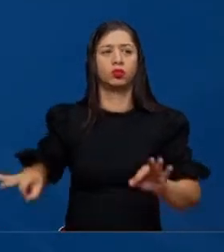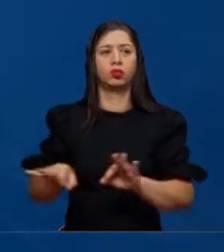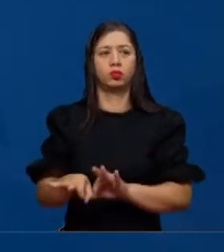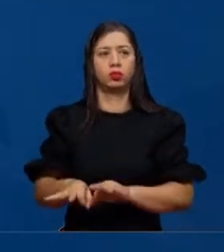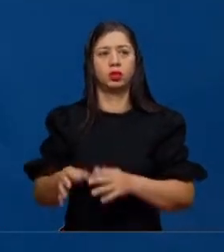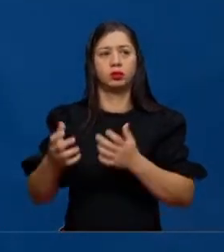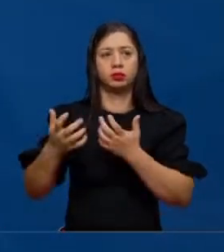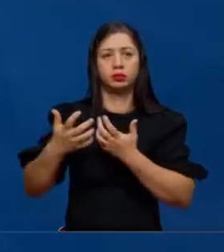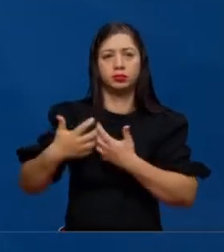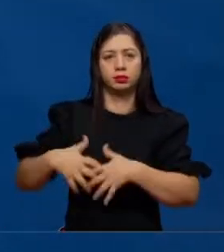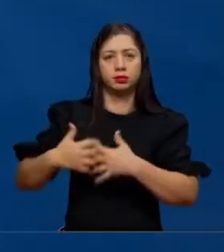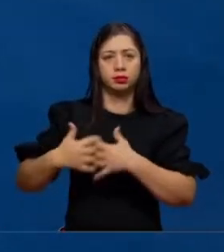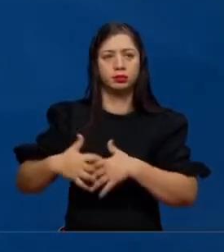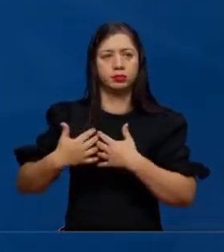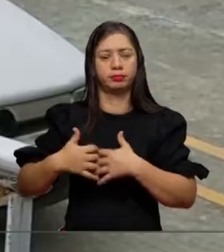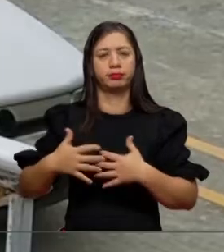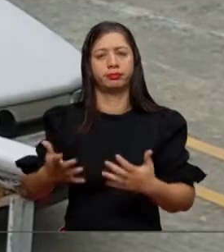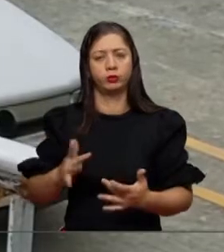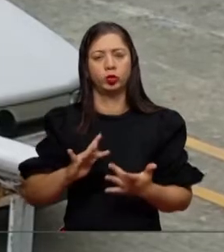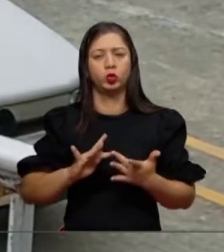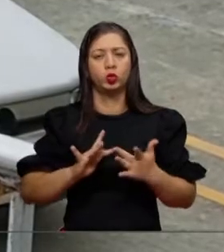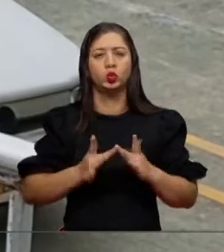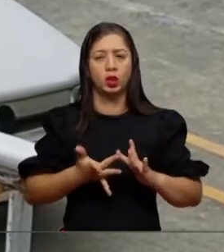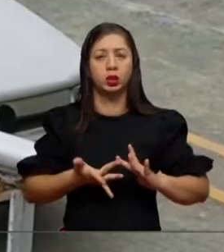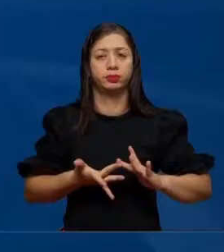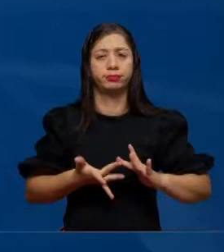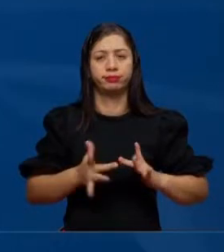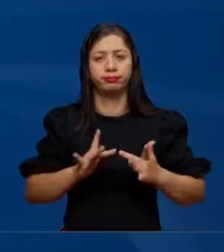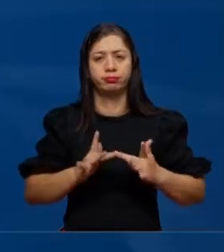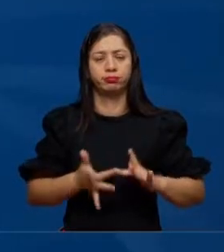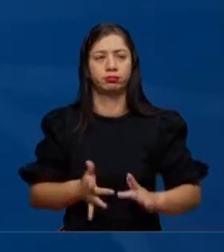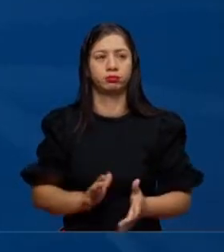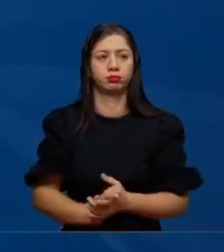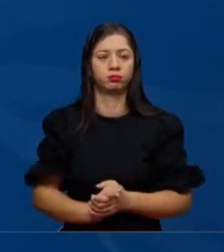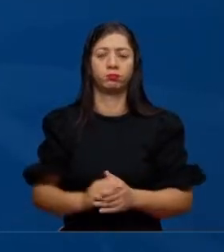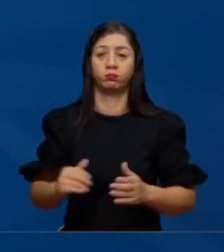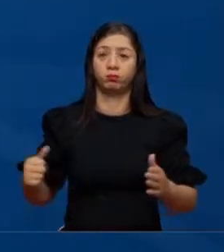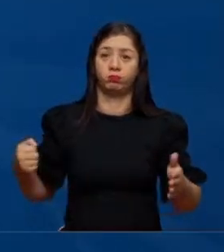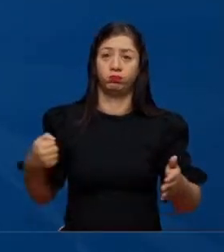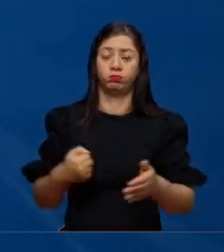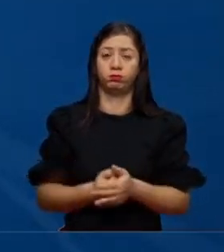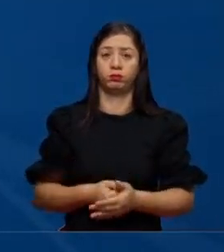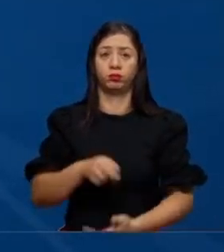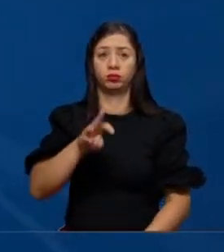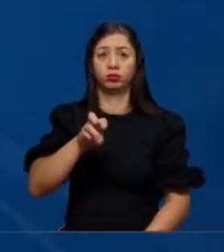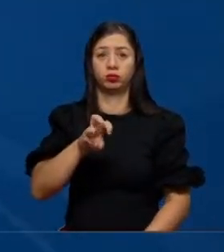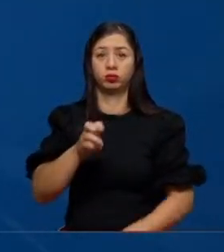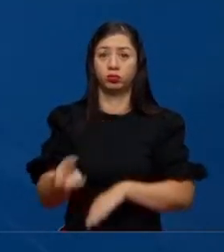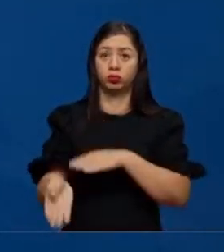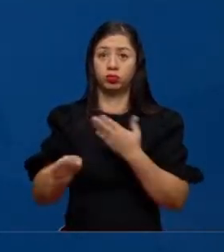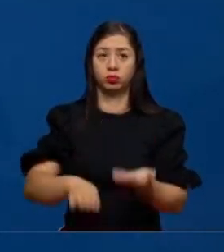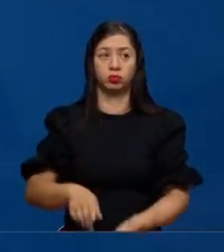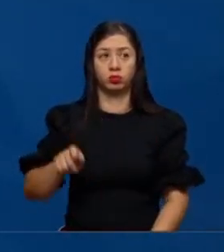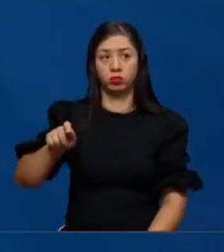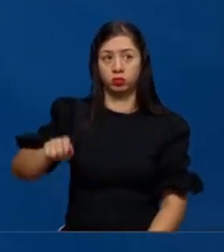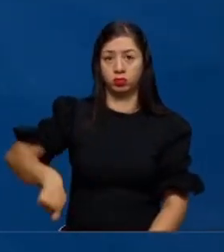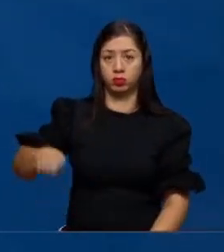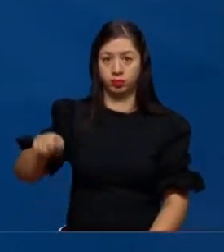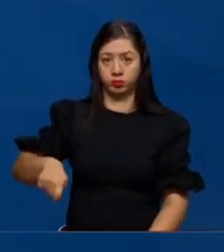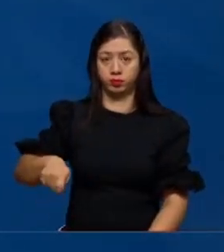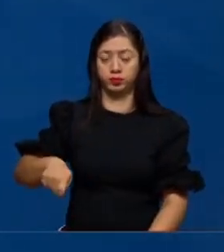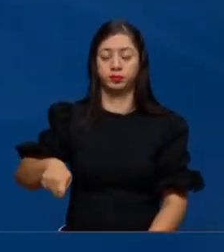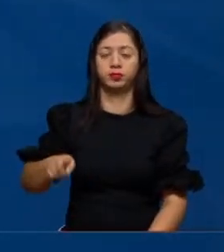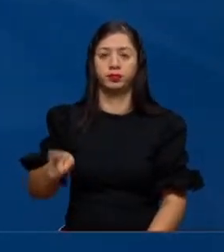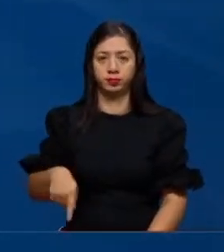las empresas, y duele un poquito. El accidente dejó 8 muertos, entre ellos el abogado quibdoseño Anthony